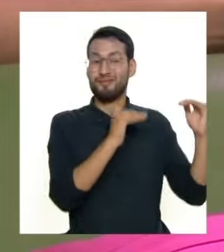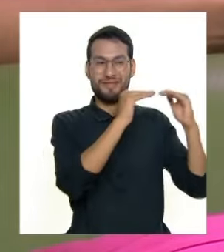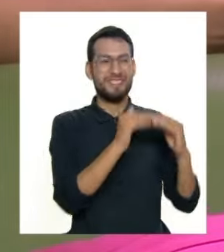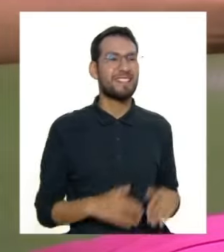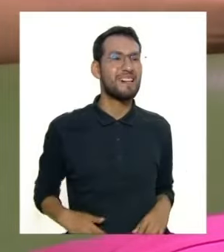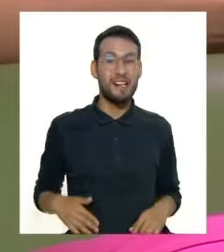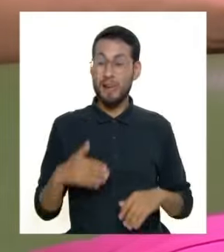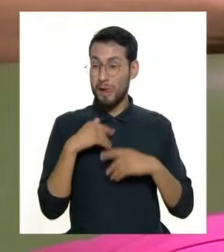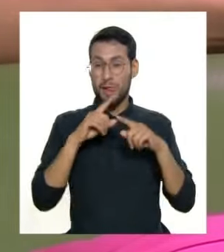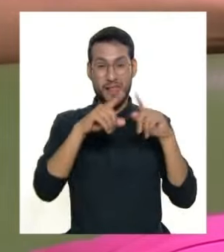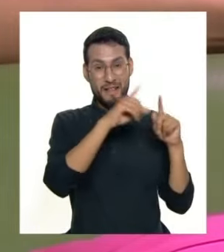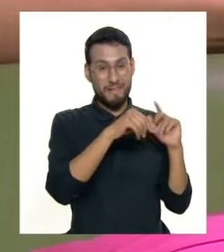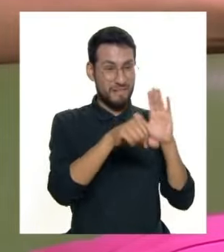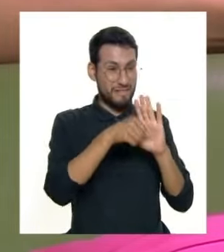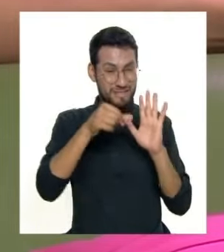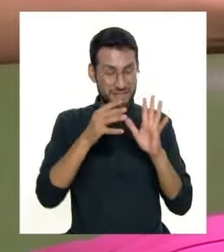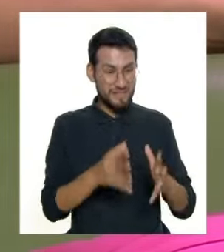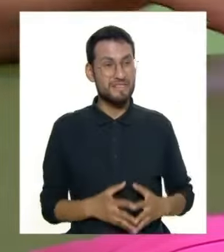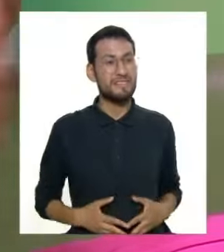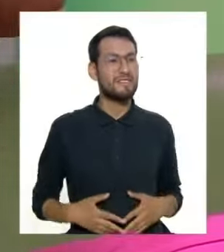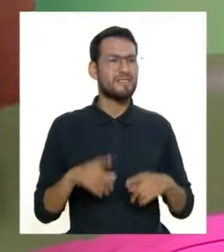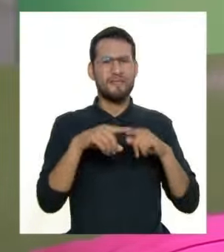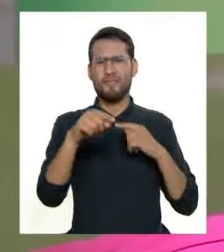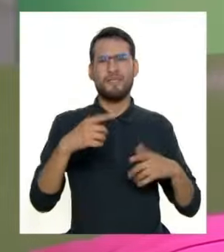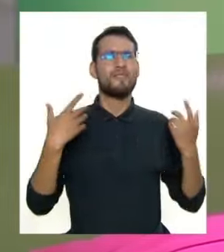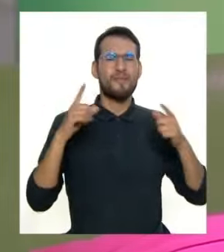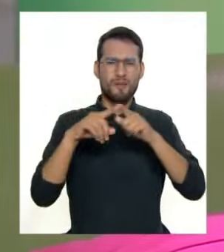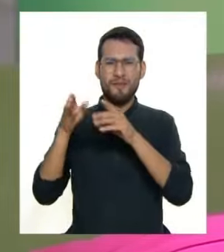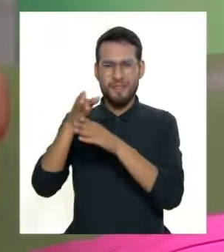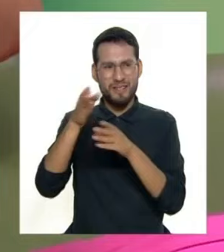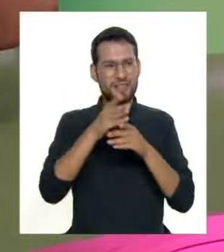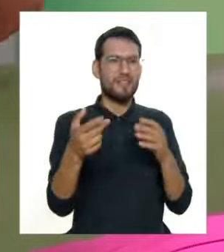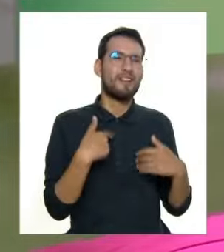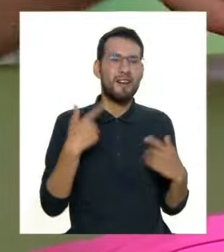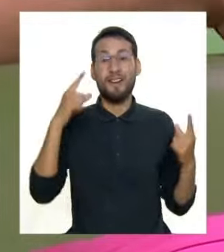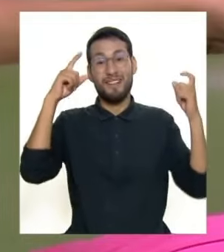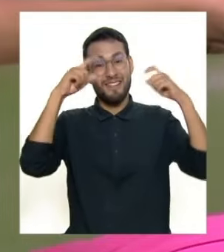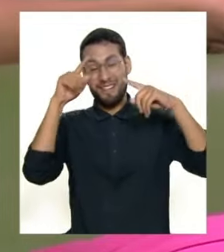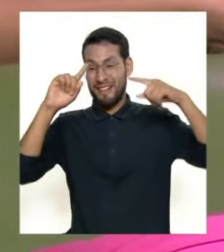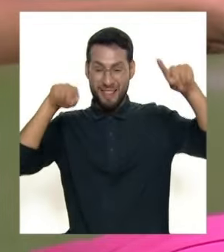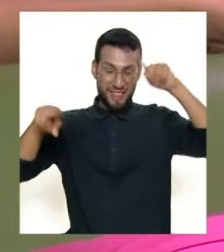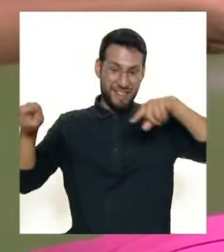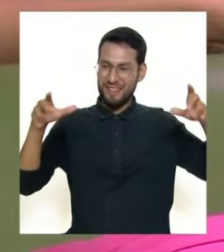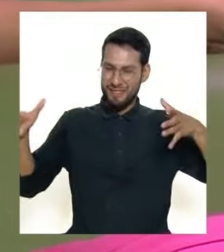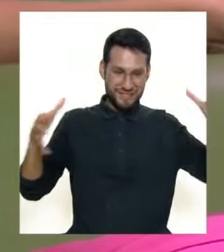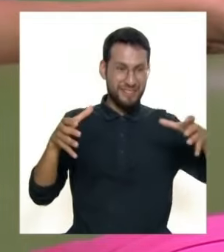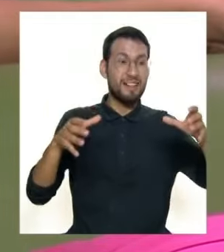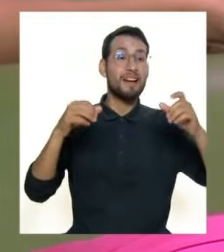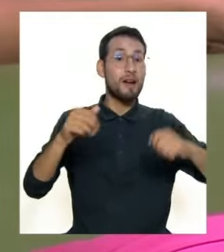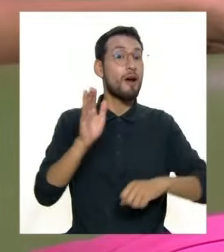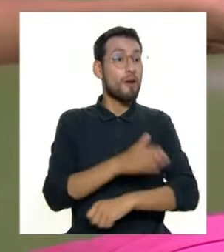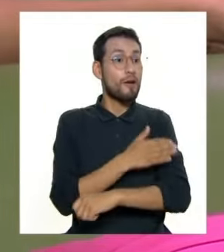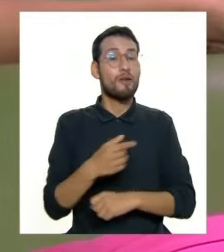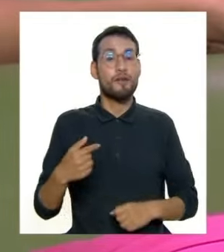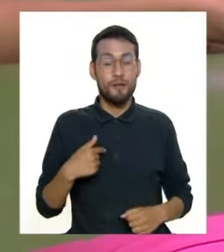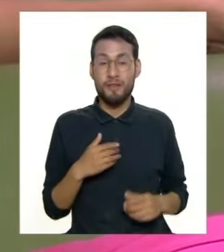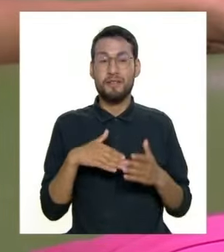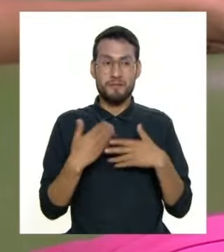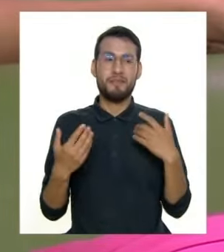que lidiar con artistas, con sus egos, sus rollos, sus amabilidades, sus locuras. Y después de este musical yo puedo